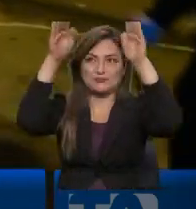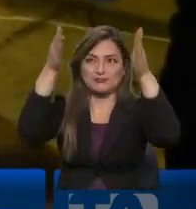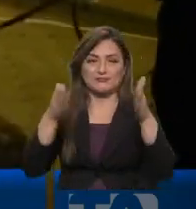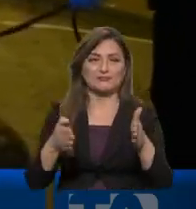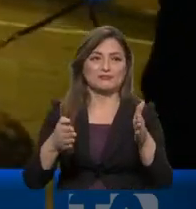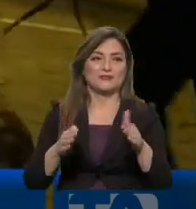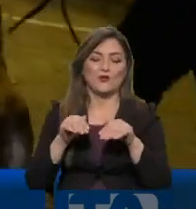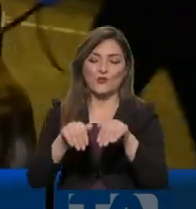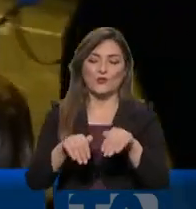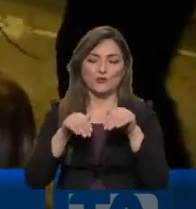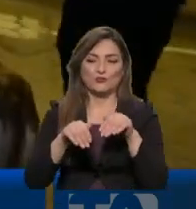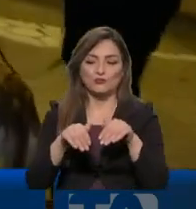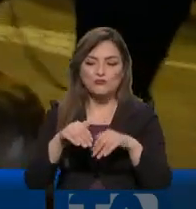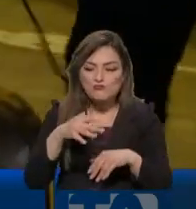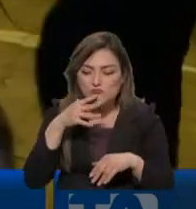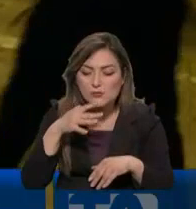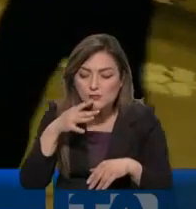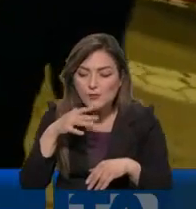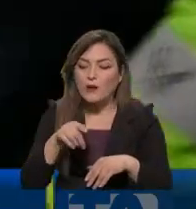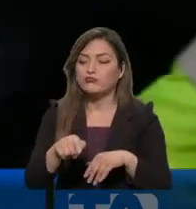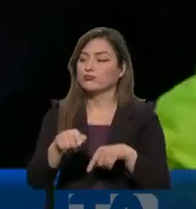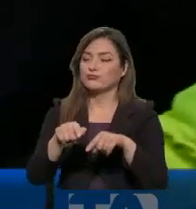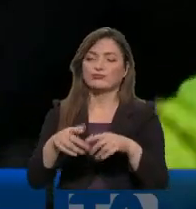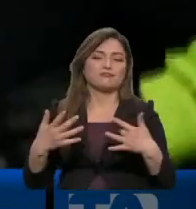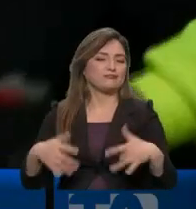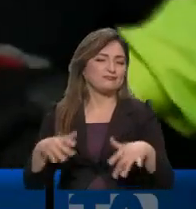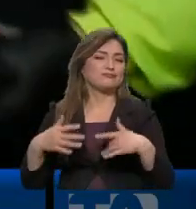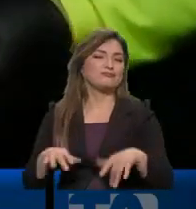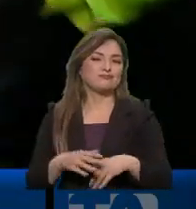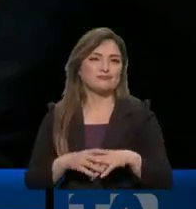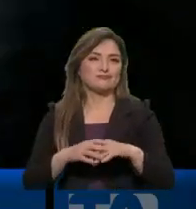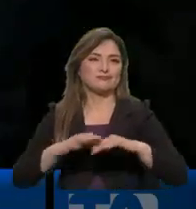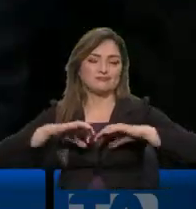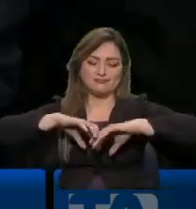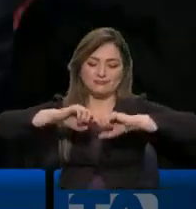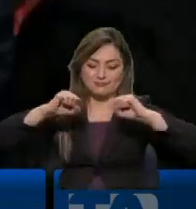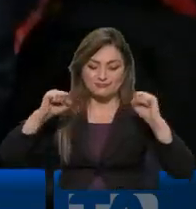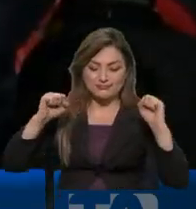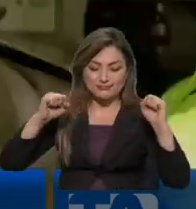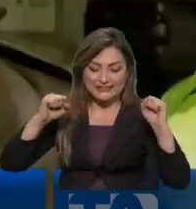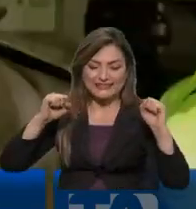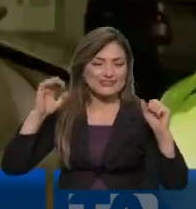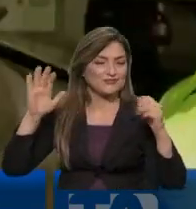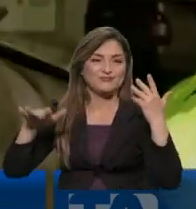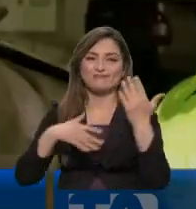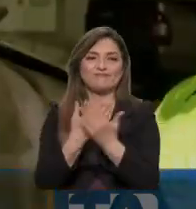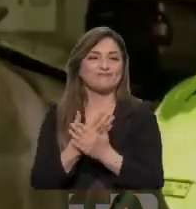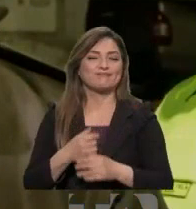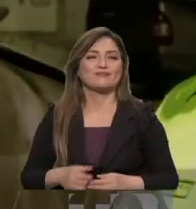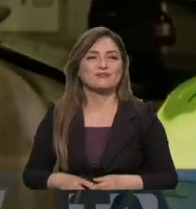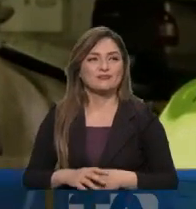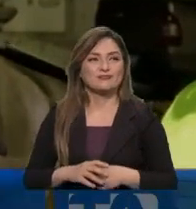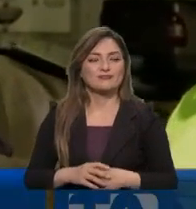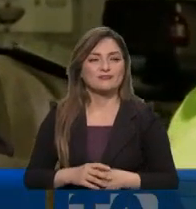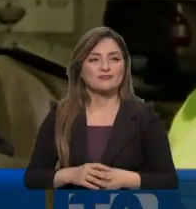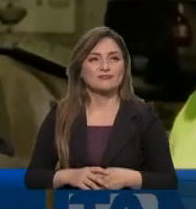al olfato de los canes adiestrados, se logró desmantelar la misma para extraer todo el cargamento prohibido. Se logró divisar